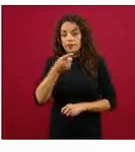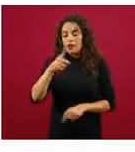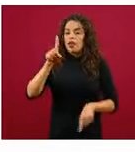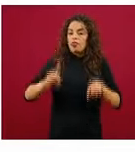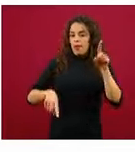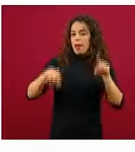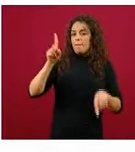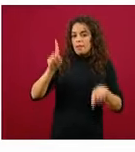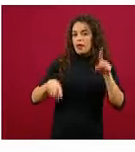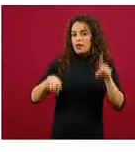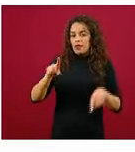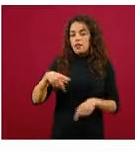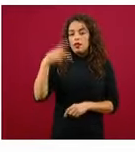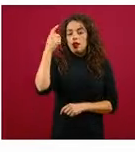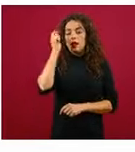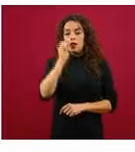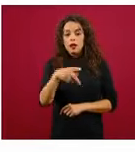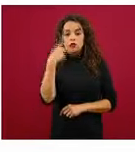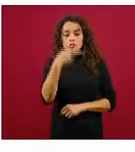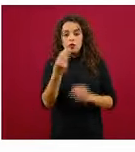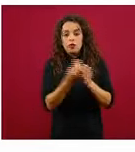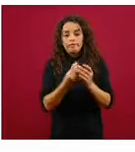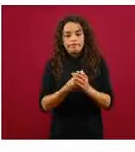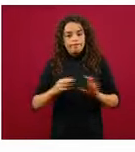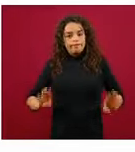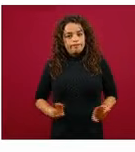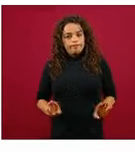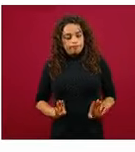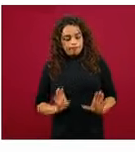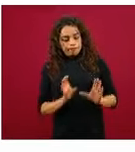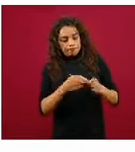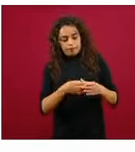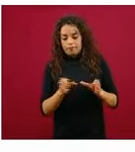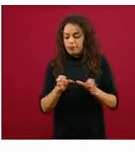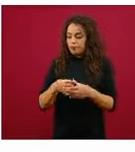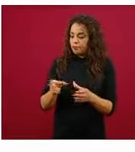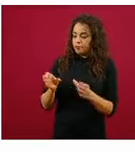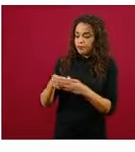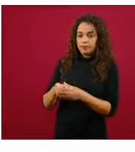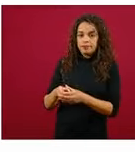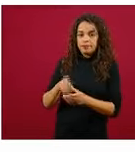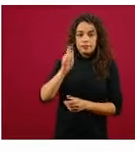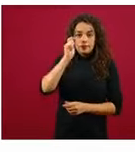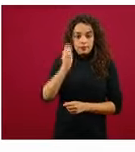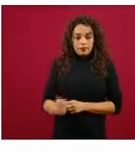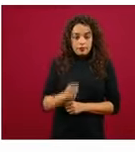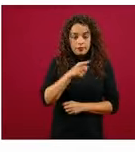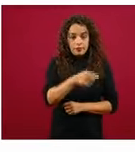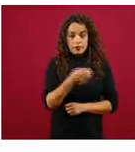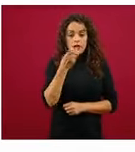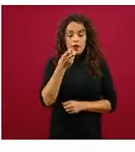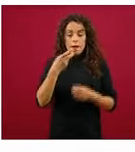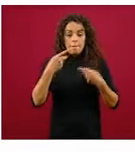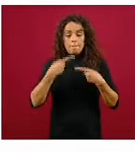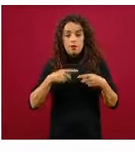dependiendo de cómo se clasifica al receptor, cómo se clasifican a los que van a tener esta